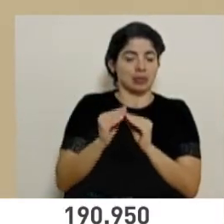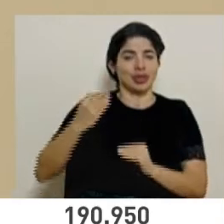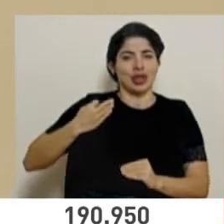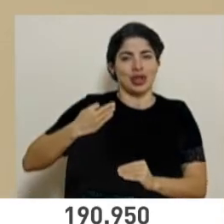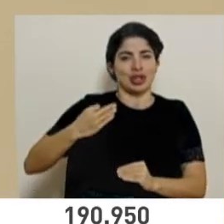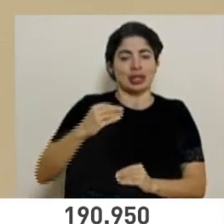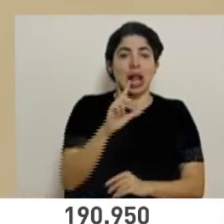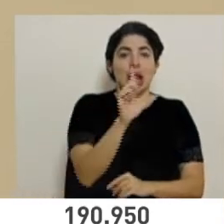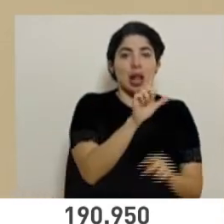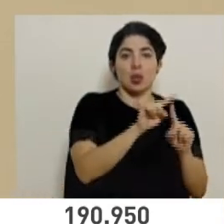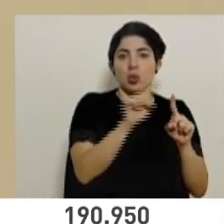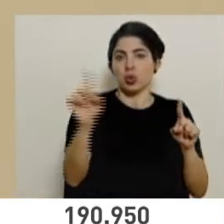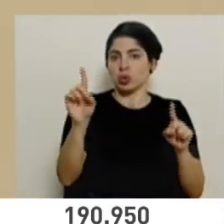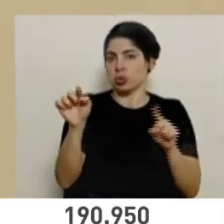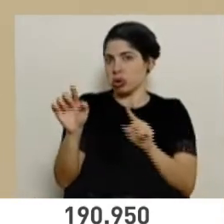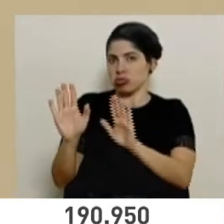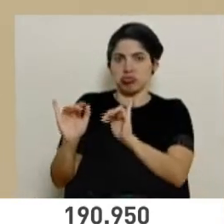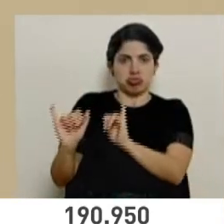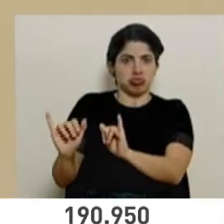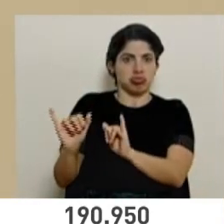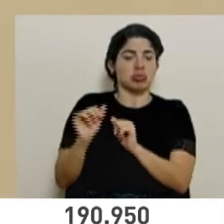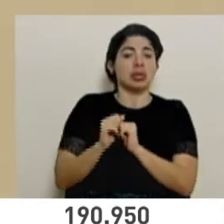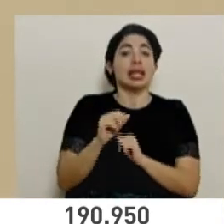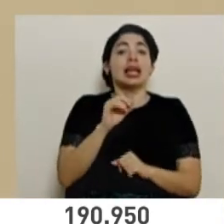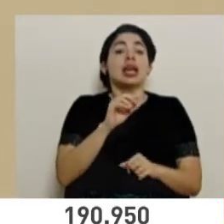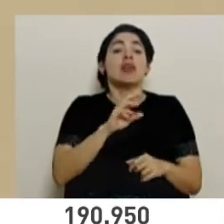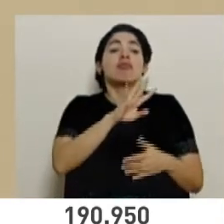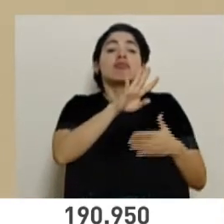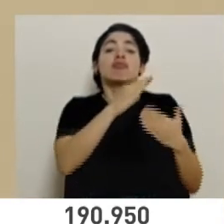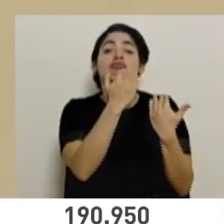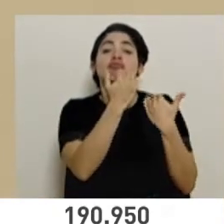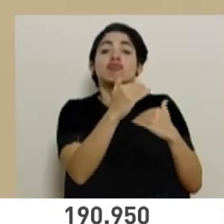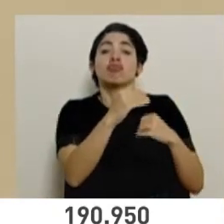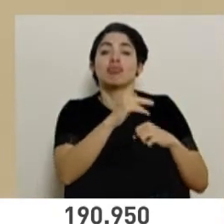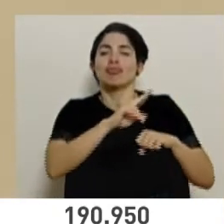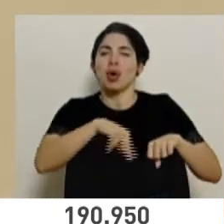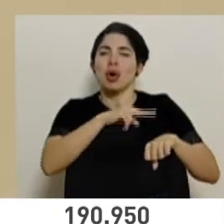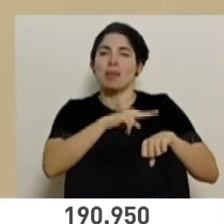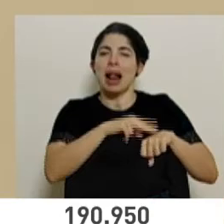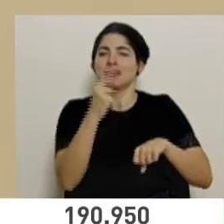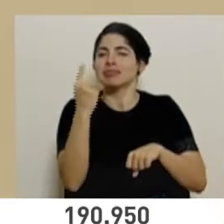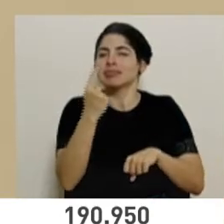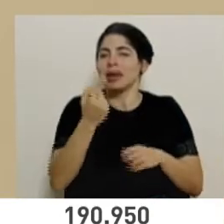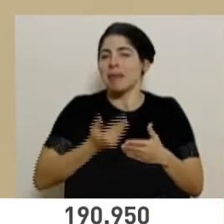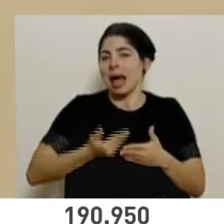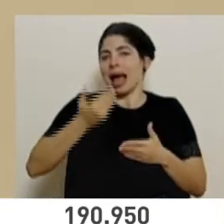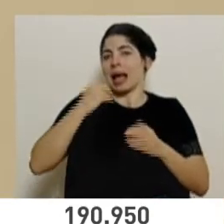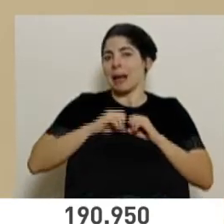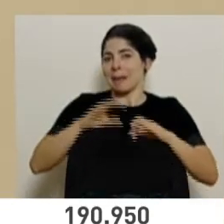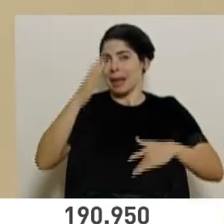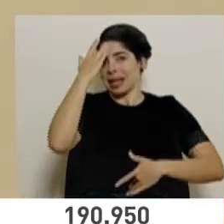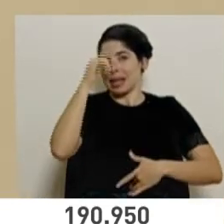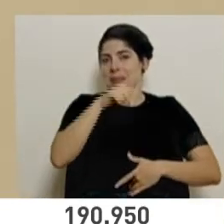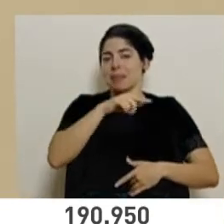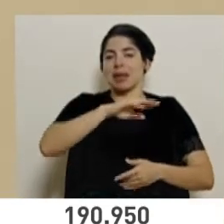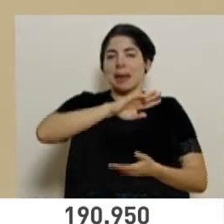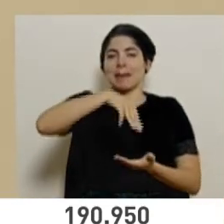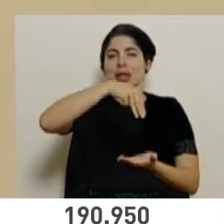de lunes a domingo, y la restricción ordinaria que siempre ha regido antes de la pandemia para el